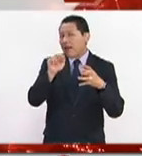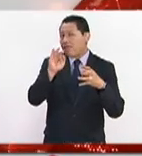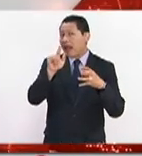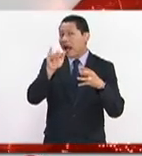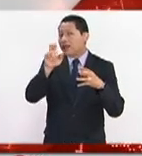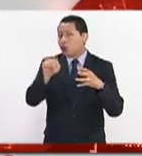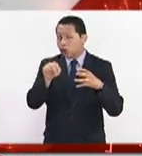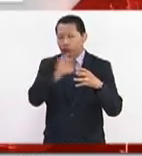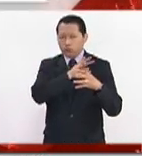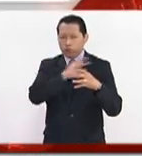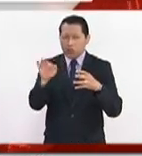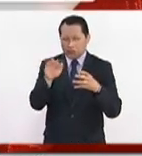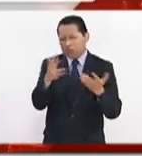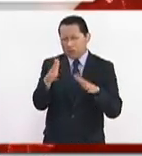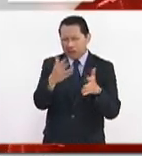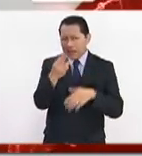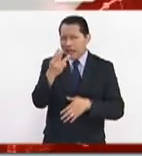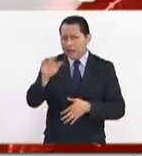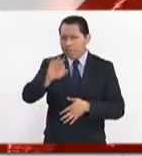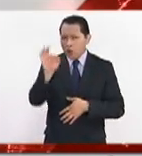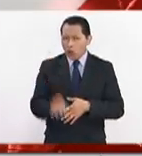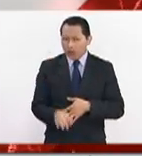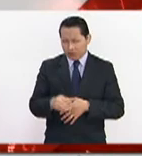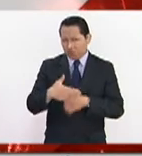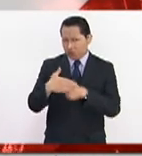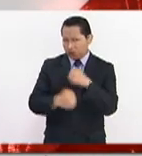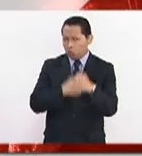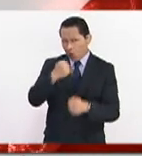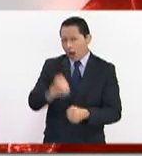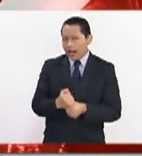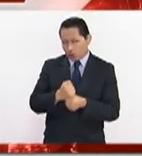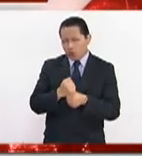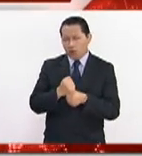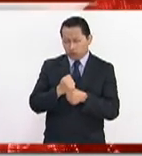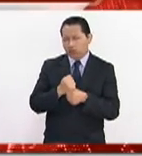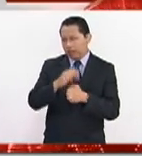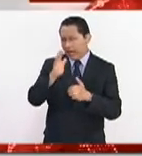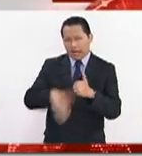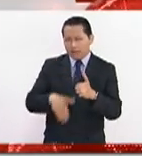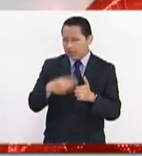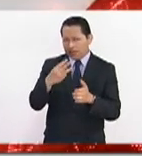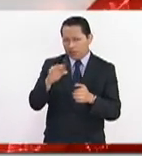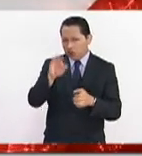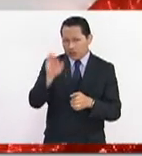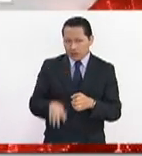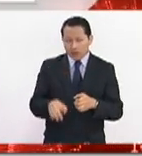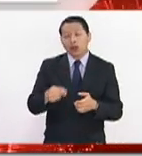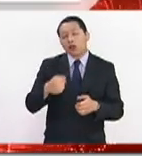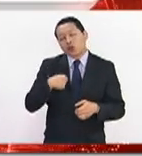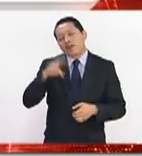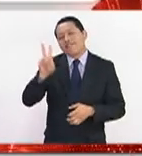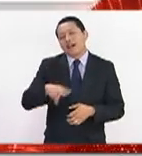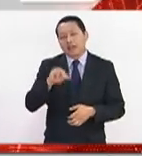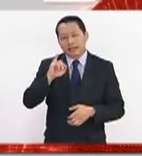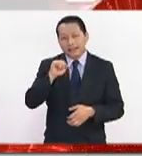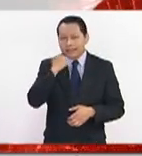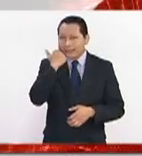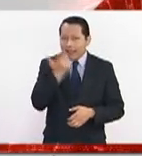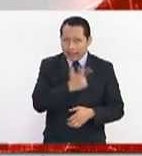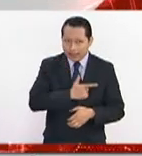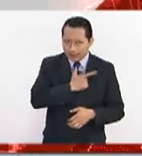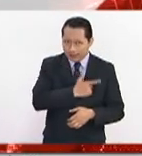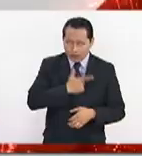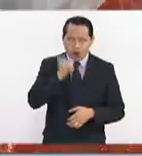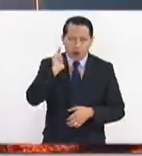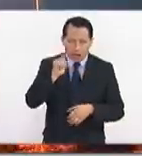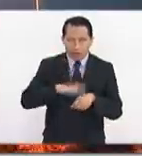hacia el 3% hacia finales del año entrante. Pero bueno, sí me hubiera gustado que a estas alturas ya hubiera habido